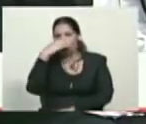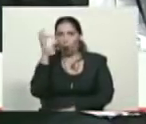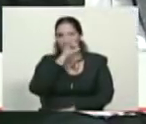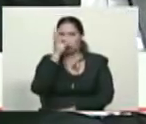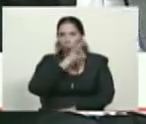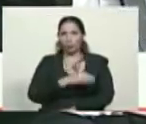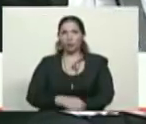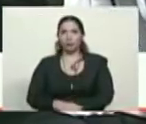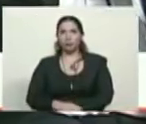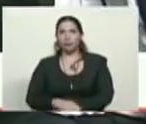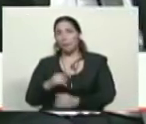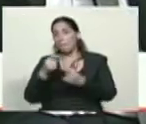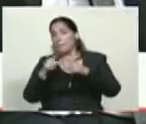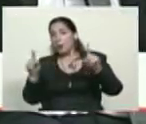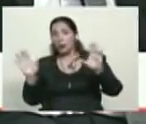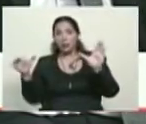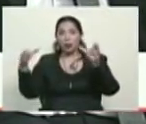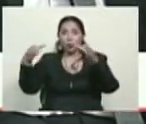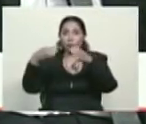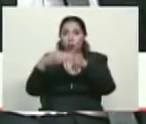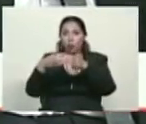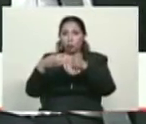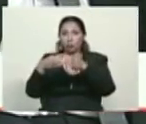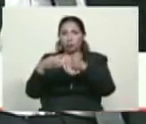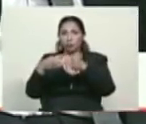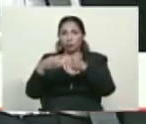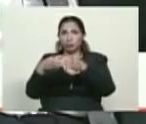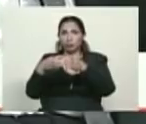reunión con Freddy Bernal.